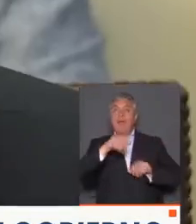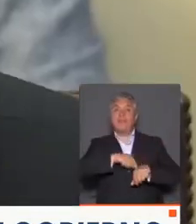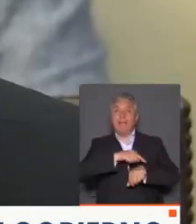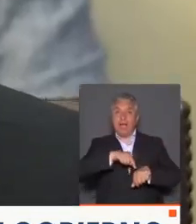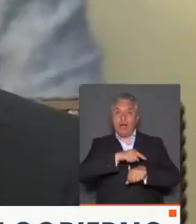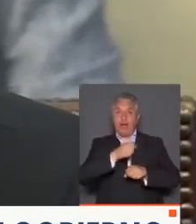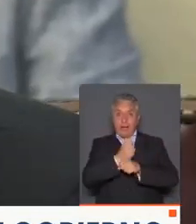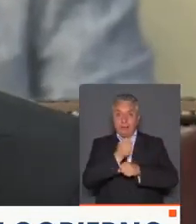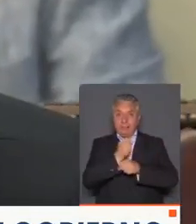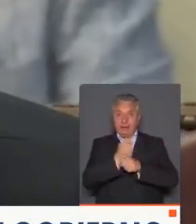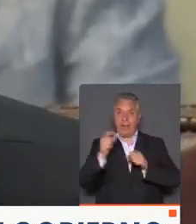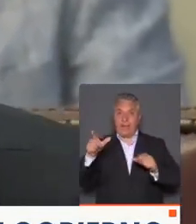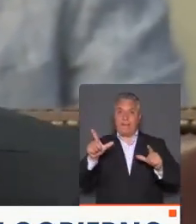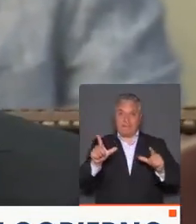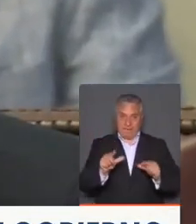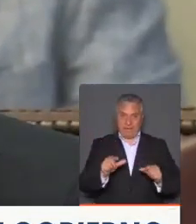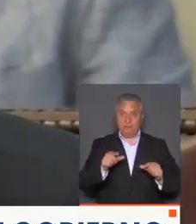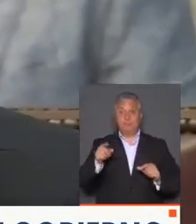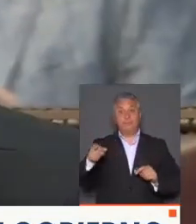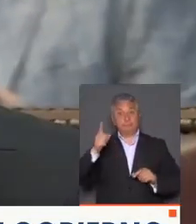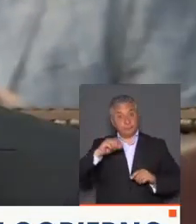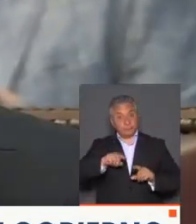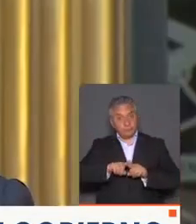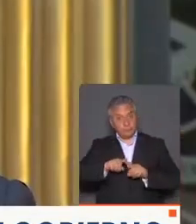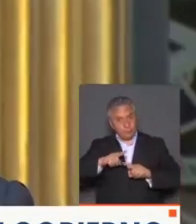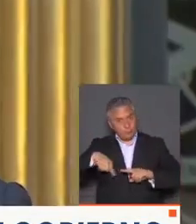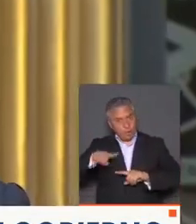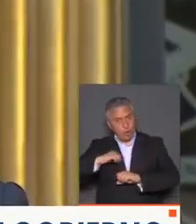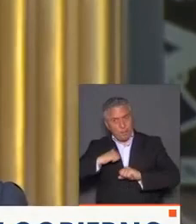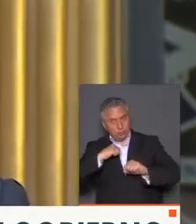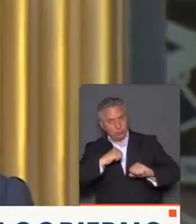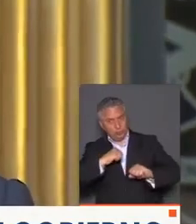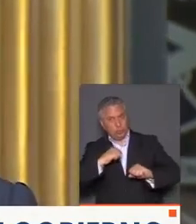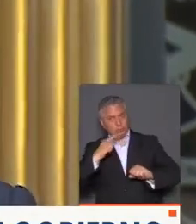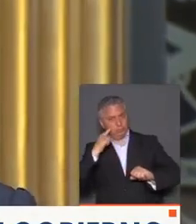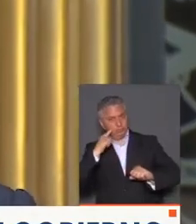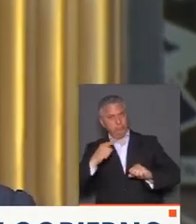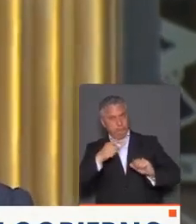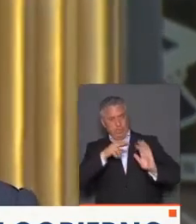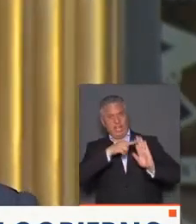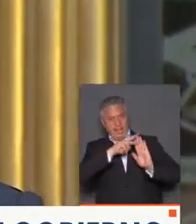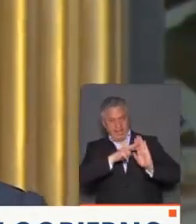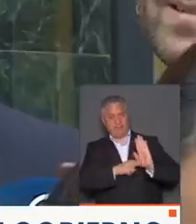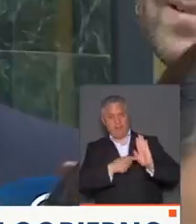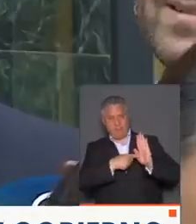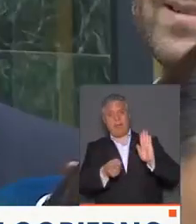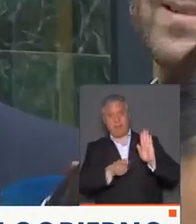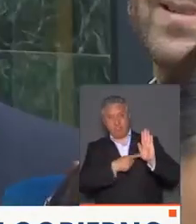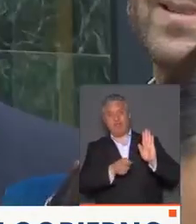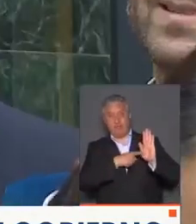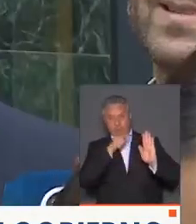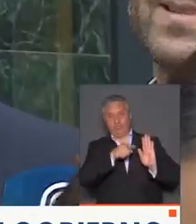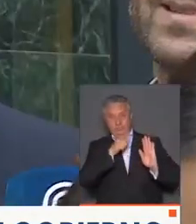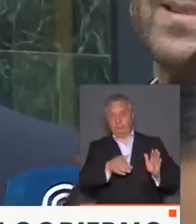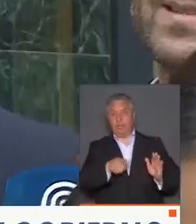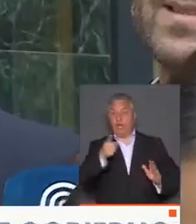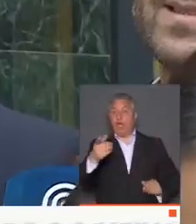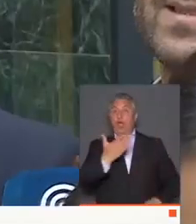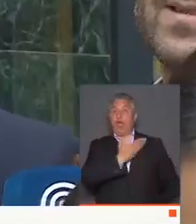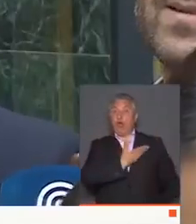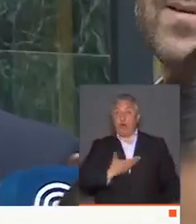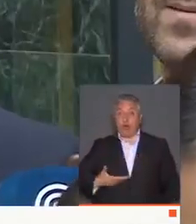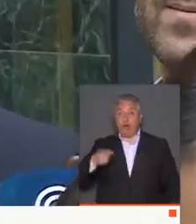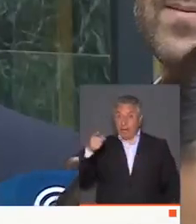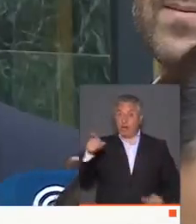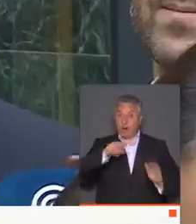en la oposición ya encienden las alertas y concentran sus críticas en la reforma tributaria si el gobierno mantiene esa reforma